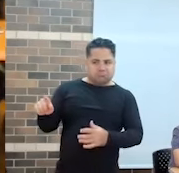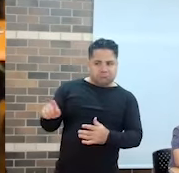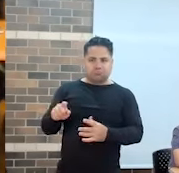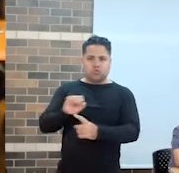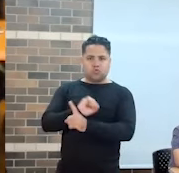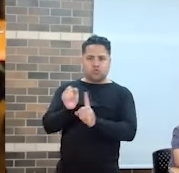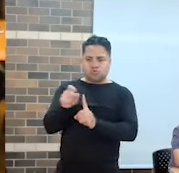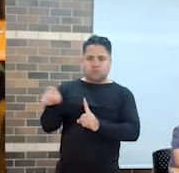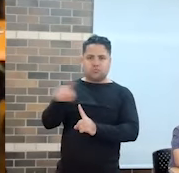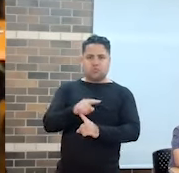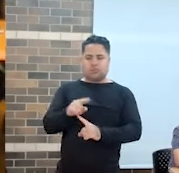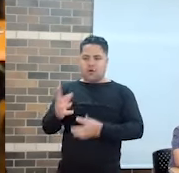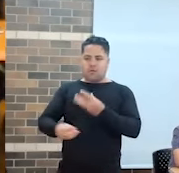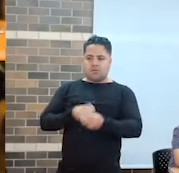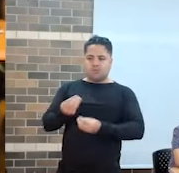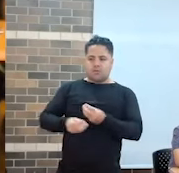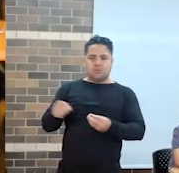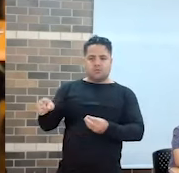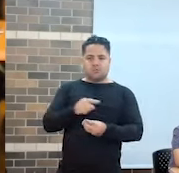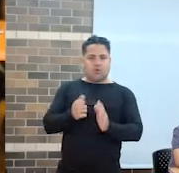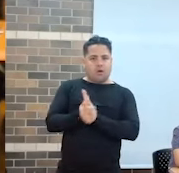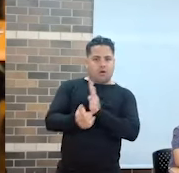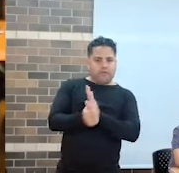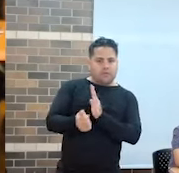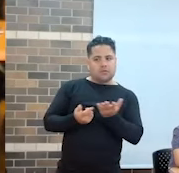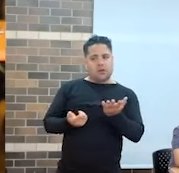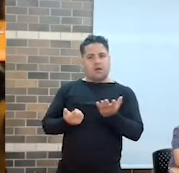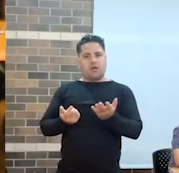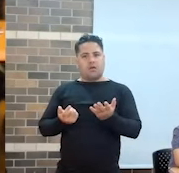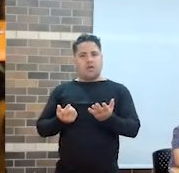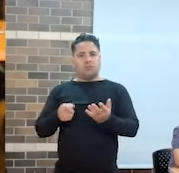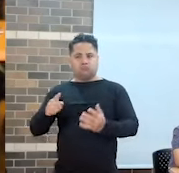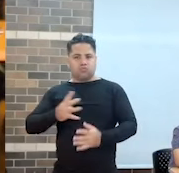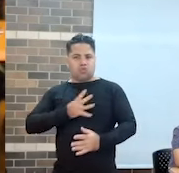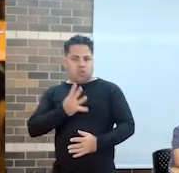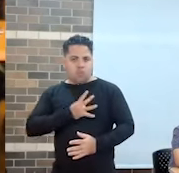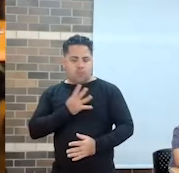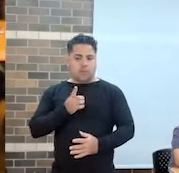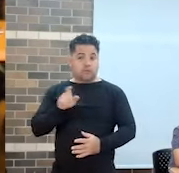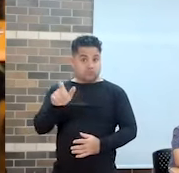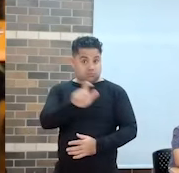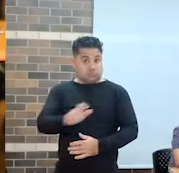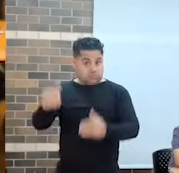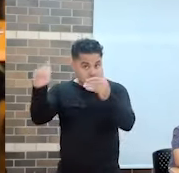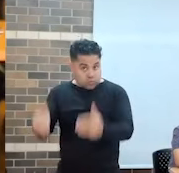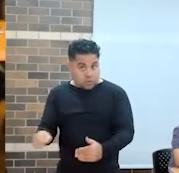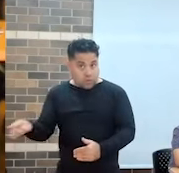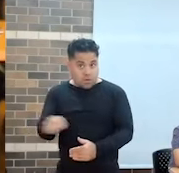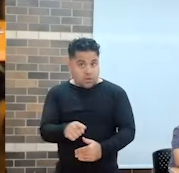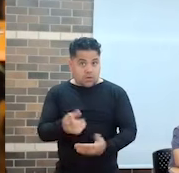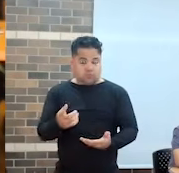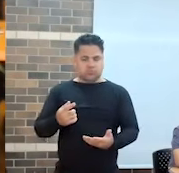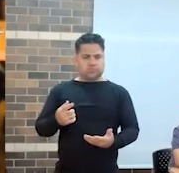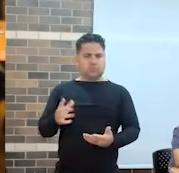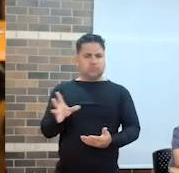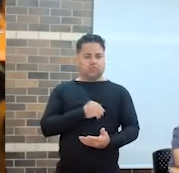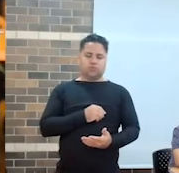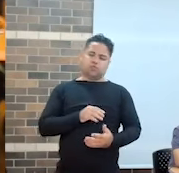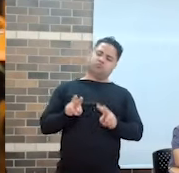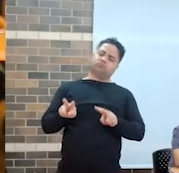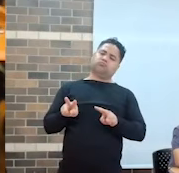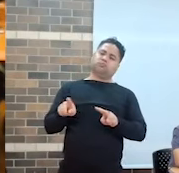unas posibilidades de ser y hacer, ¿cierto? Unas habilidades y unas competencias. Los sujetos con discapacidad y en general los sujetos hemos estado